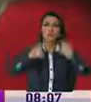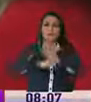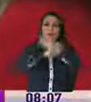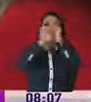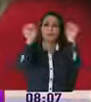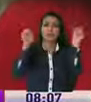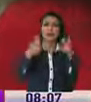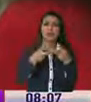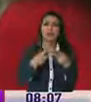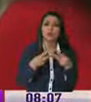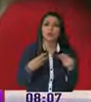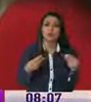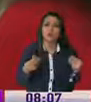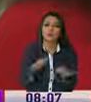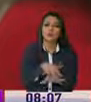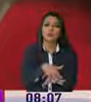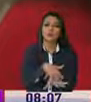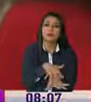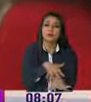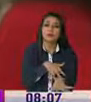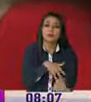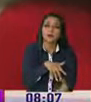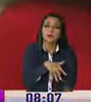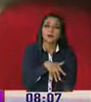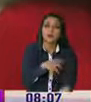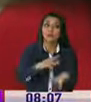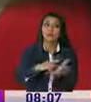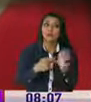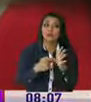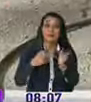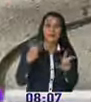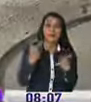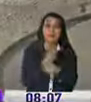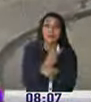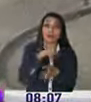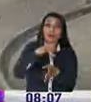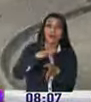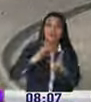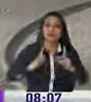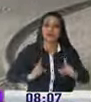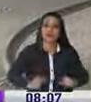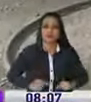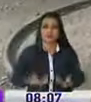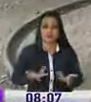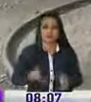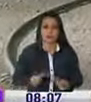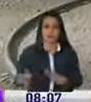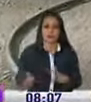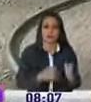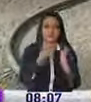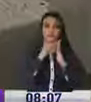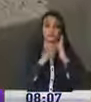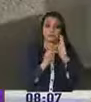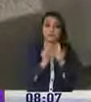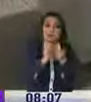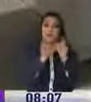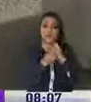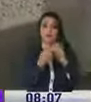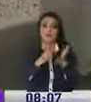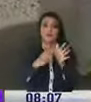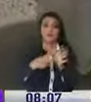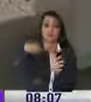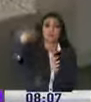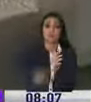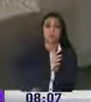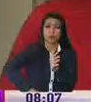mañana. Eso no conlleva ningún riesgo a la salud. Además, la modificación de la ordenanza endurece las multas económicas